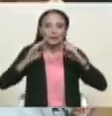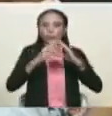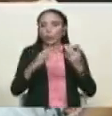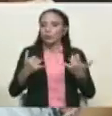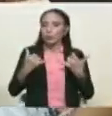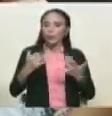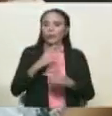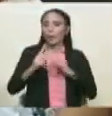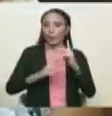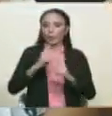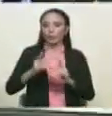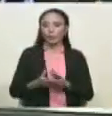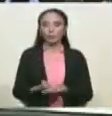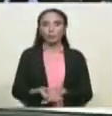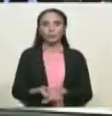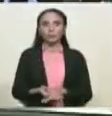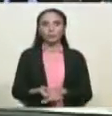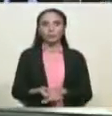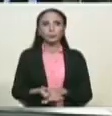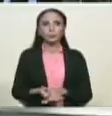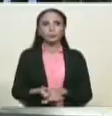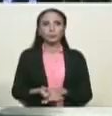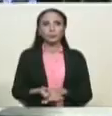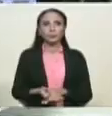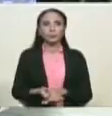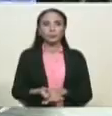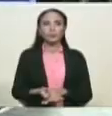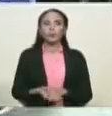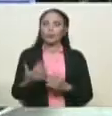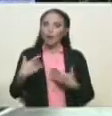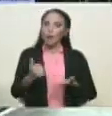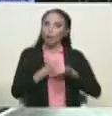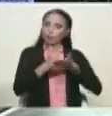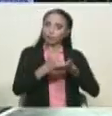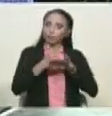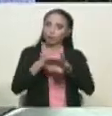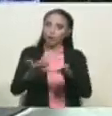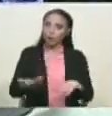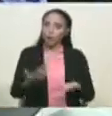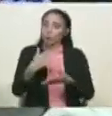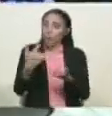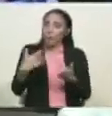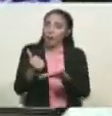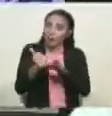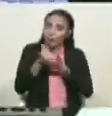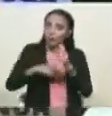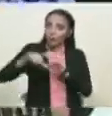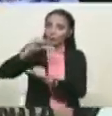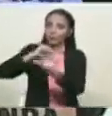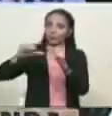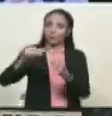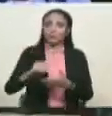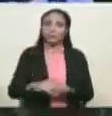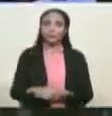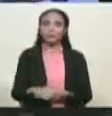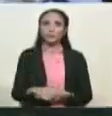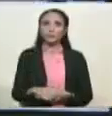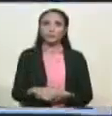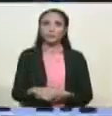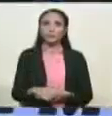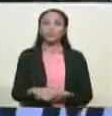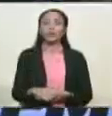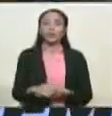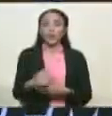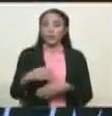depender en la producción agrícola. Compañeros constituyentes, ayúdenme ahí, ayúdenme en esa tarea. Le he pedido al compañero